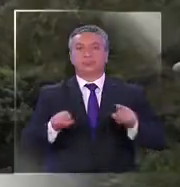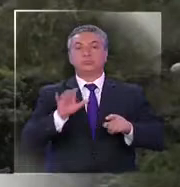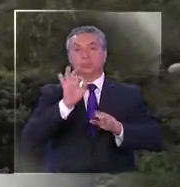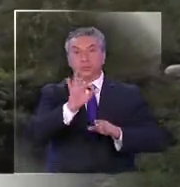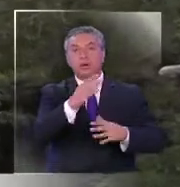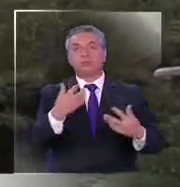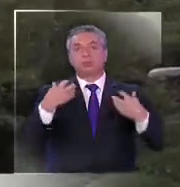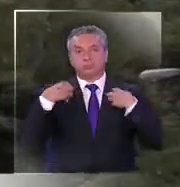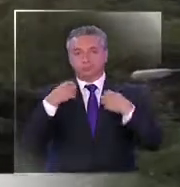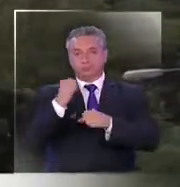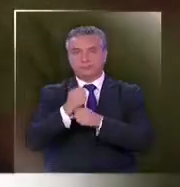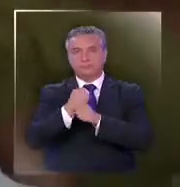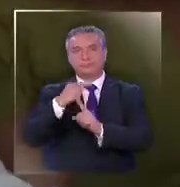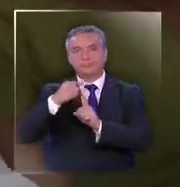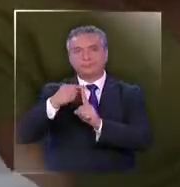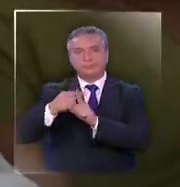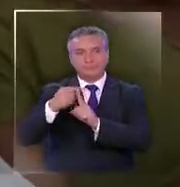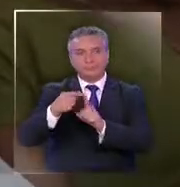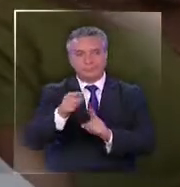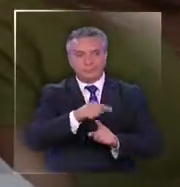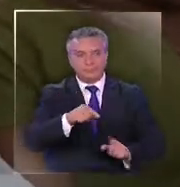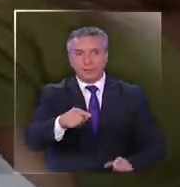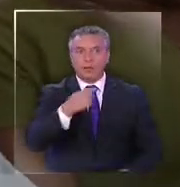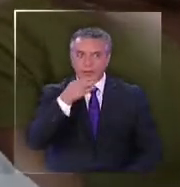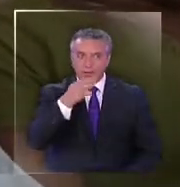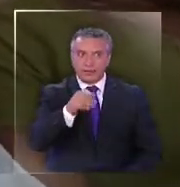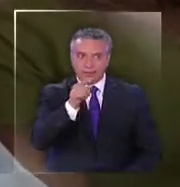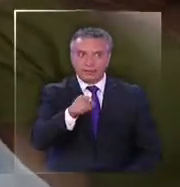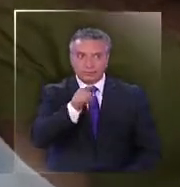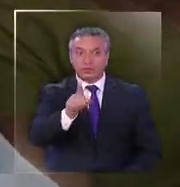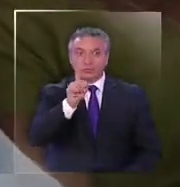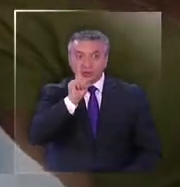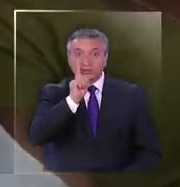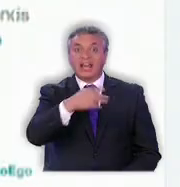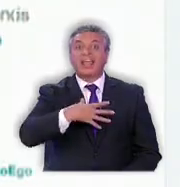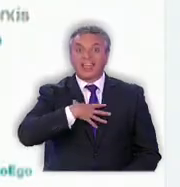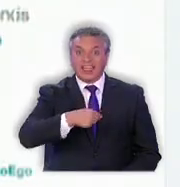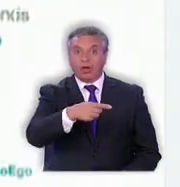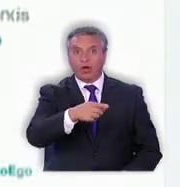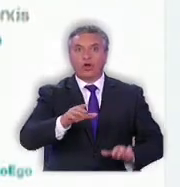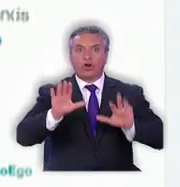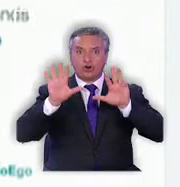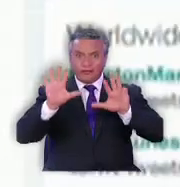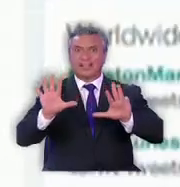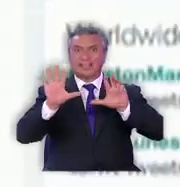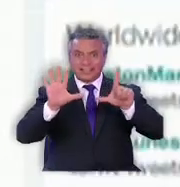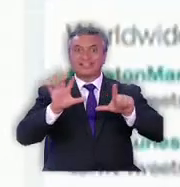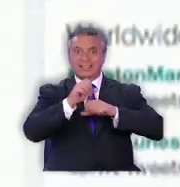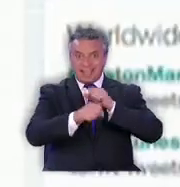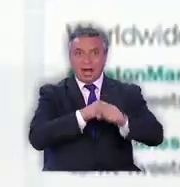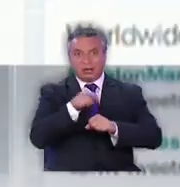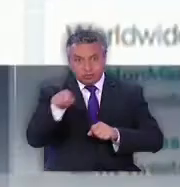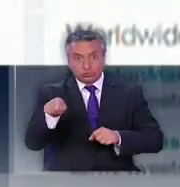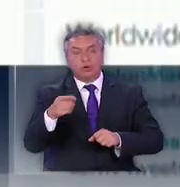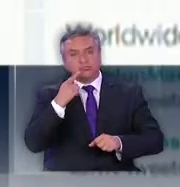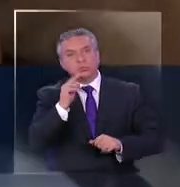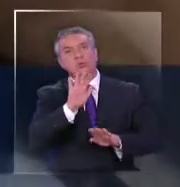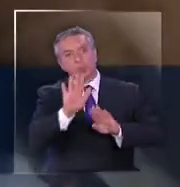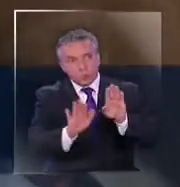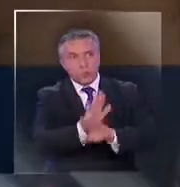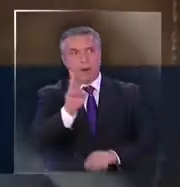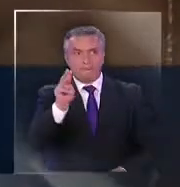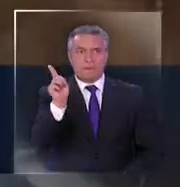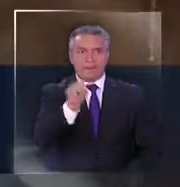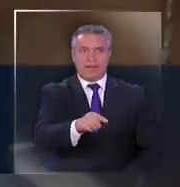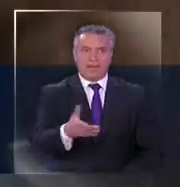local. Para hacer más increíble la historia, tiene un hijo de 97 años que aún vive y la cuida. A secret